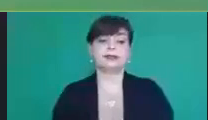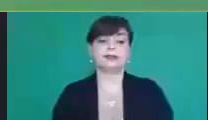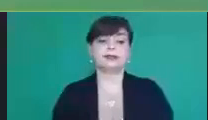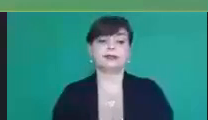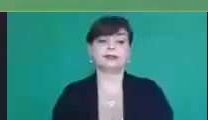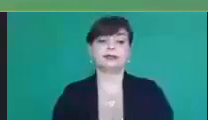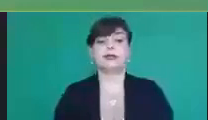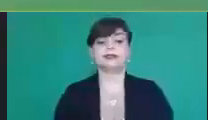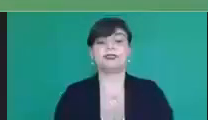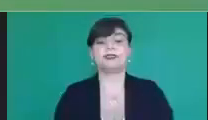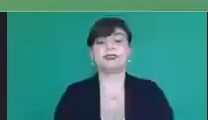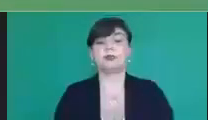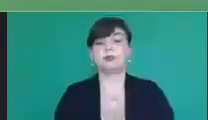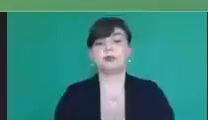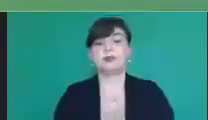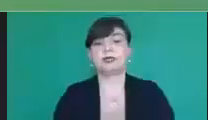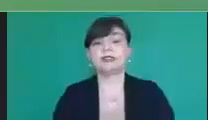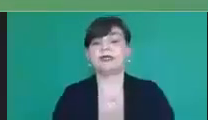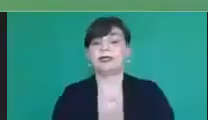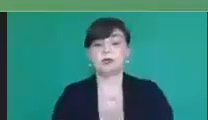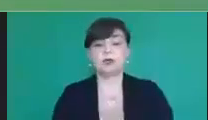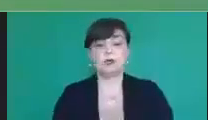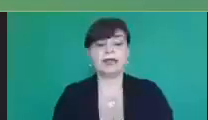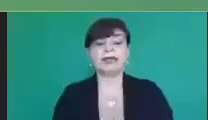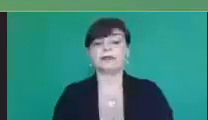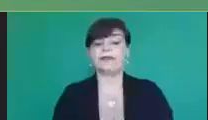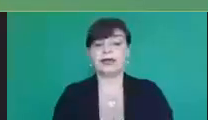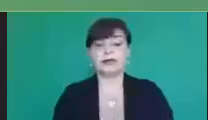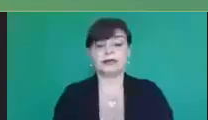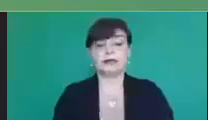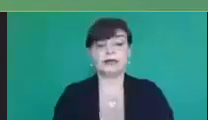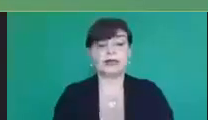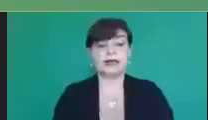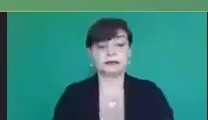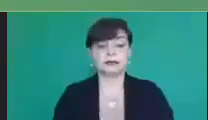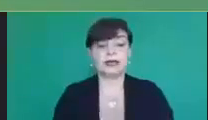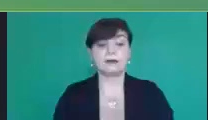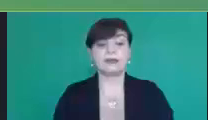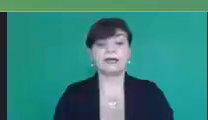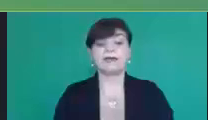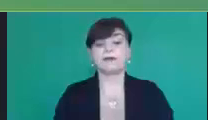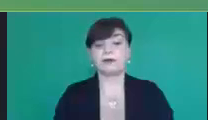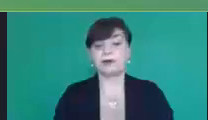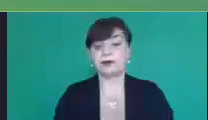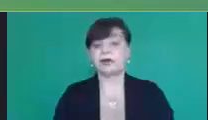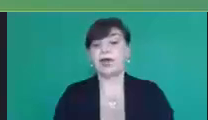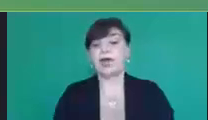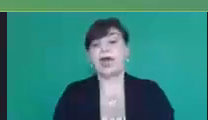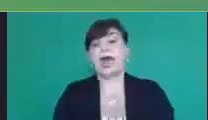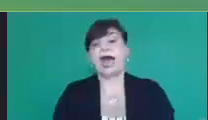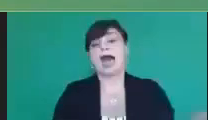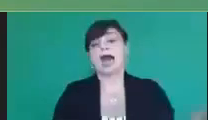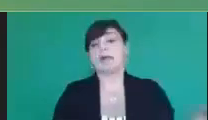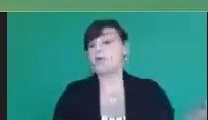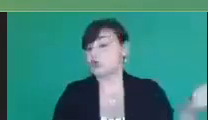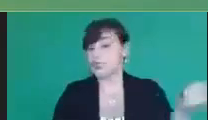resultados confirmados es 0.3, lo cual es realmente aceptable e inferior